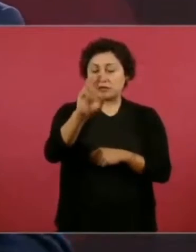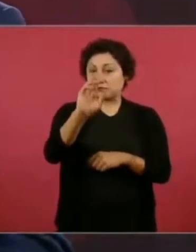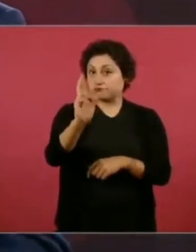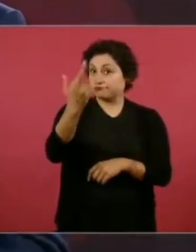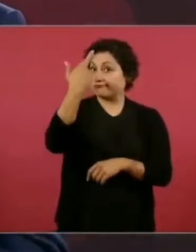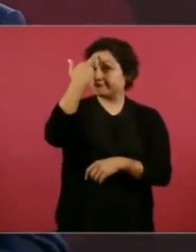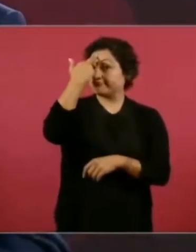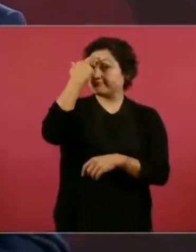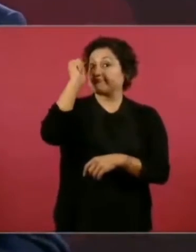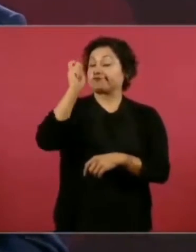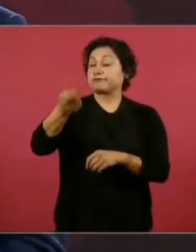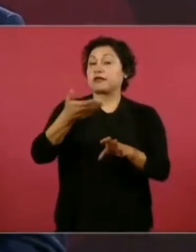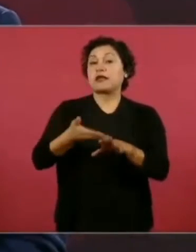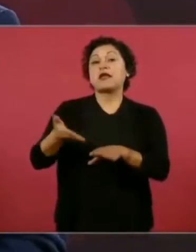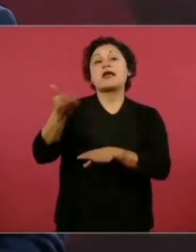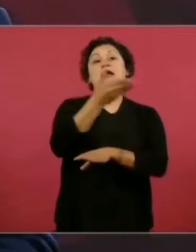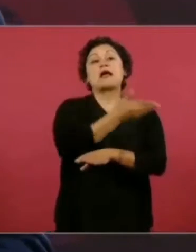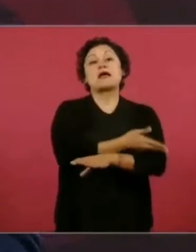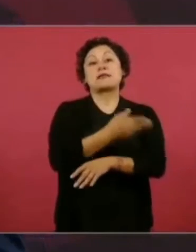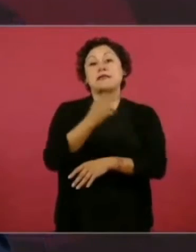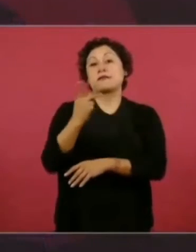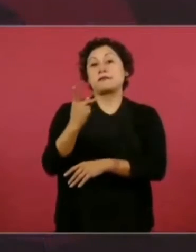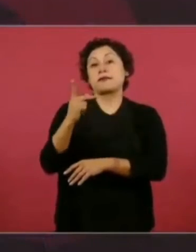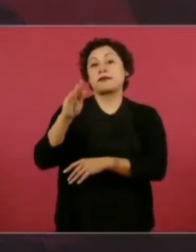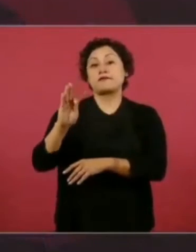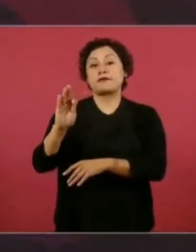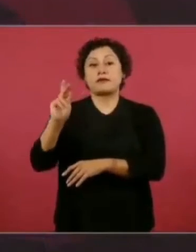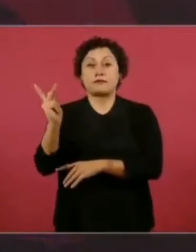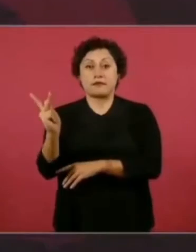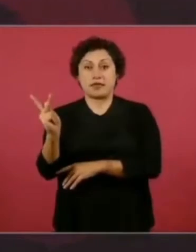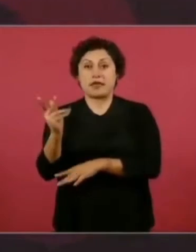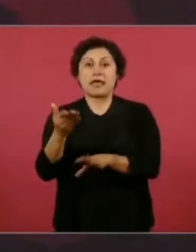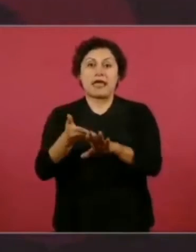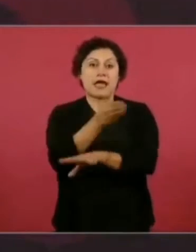en sus mejores momentos llegó a tener 40,000 elementos